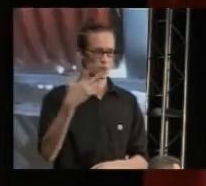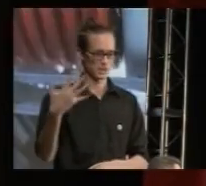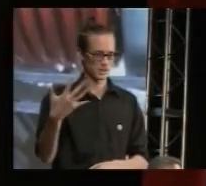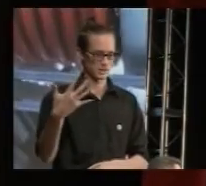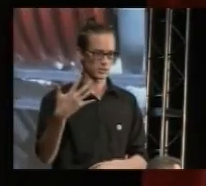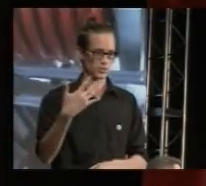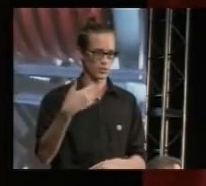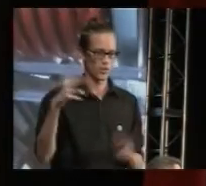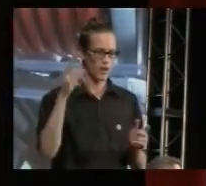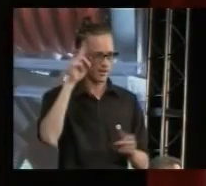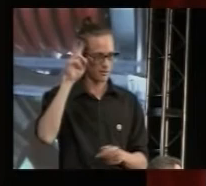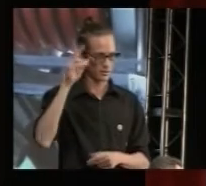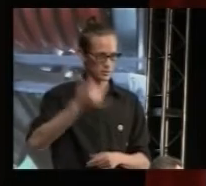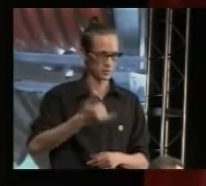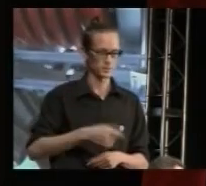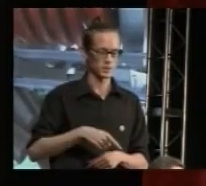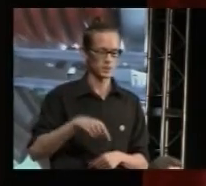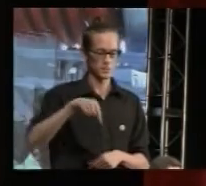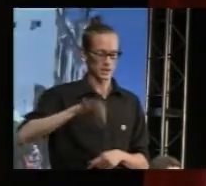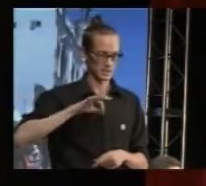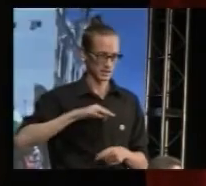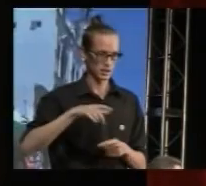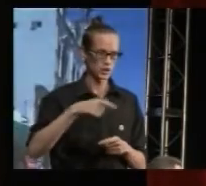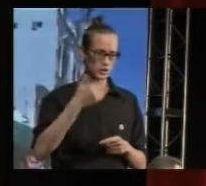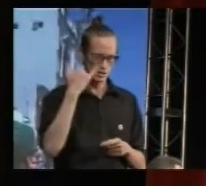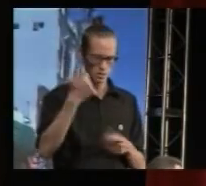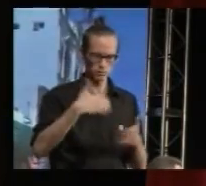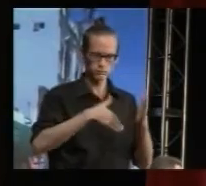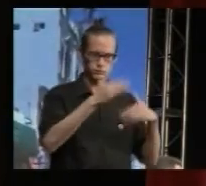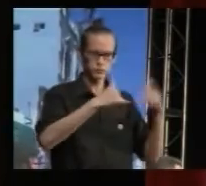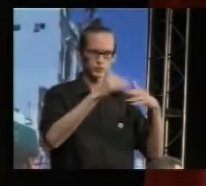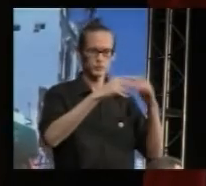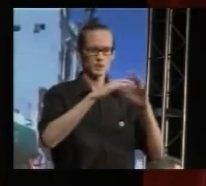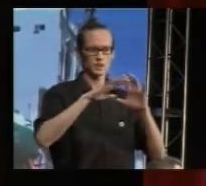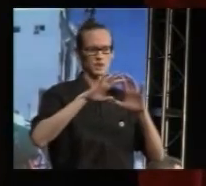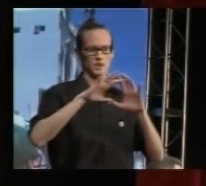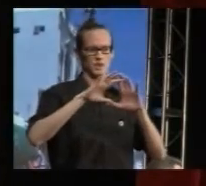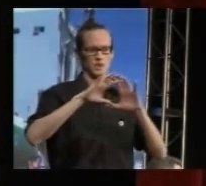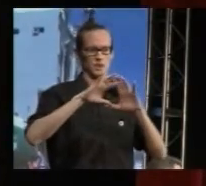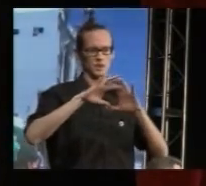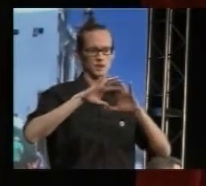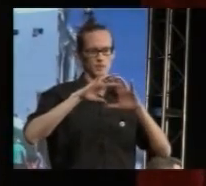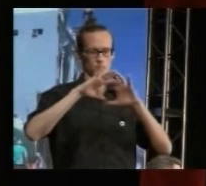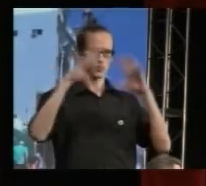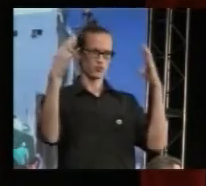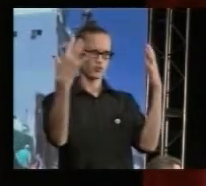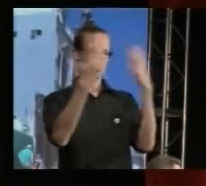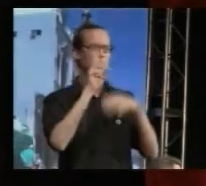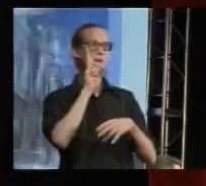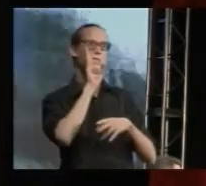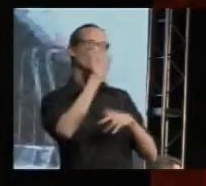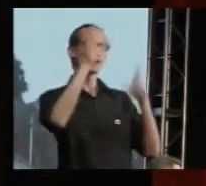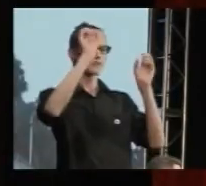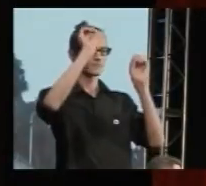turismo, quiero señalar 2. Ya estamos construyendo el planetario de la ciudad de Paraná, en la zona del Parque